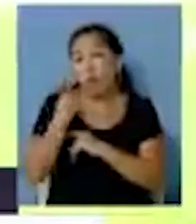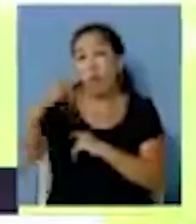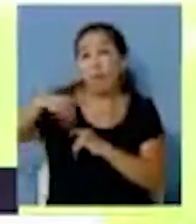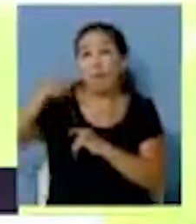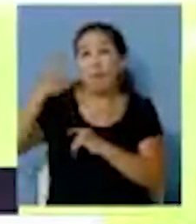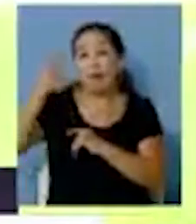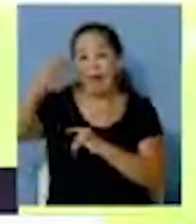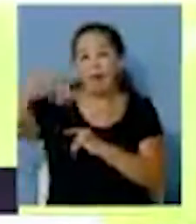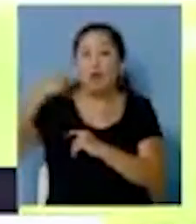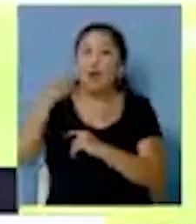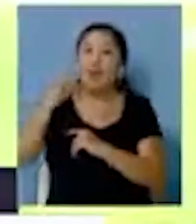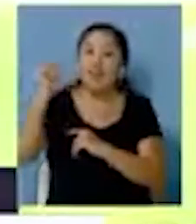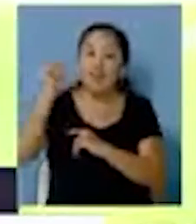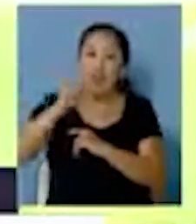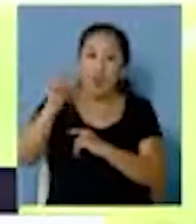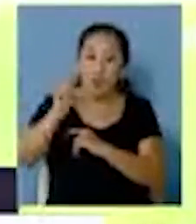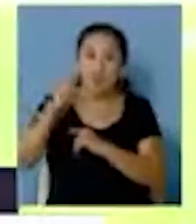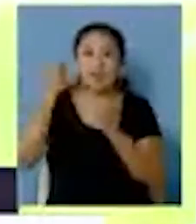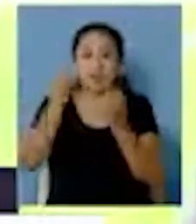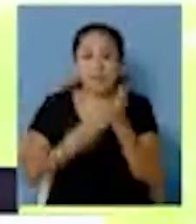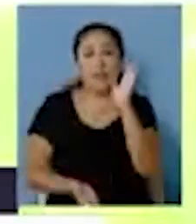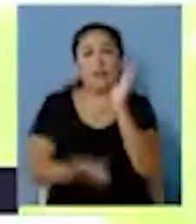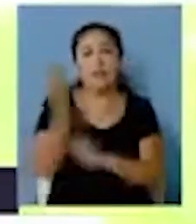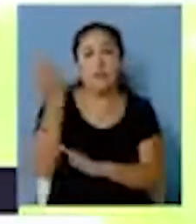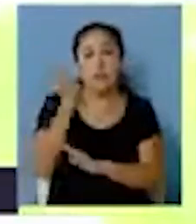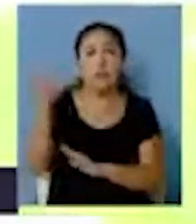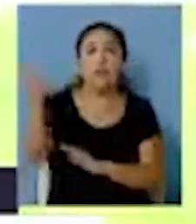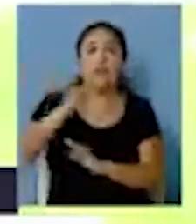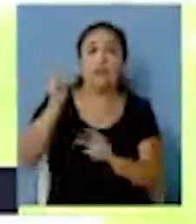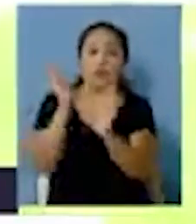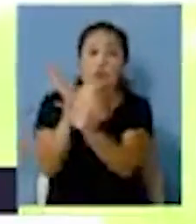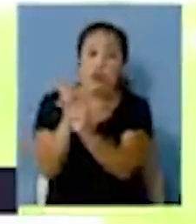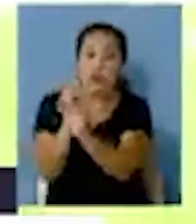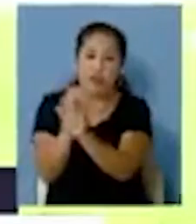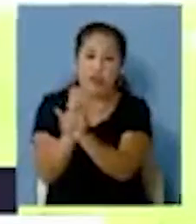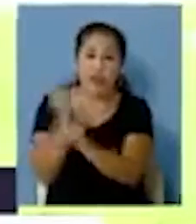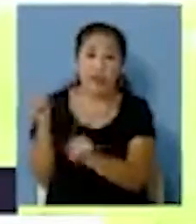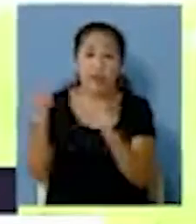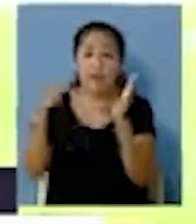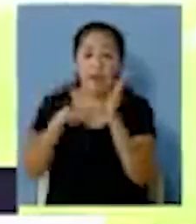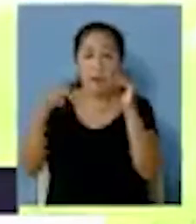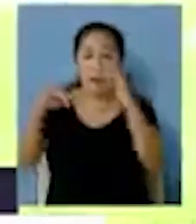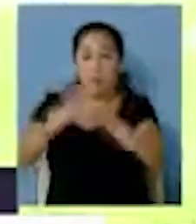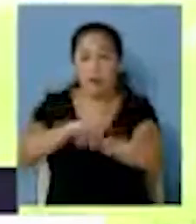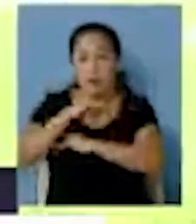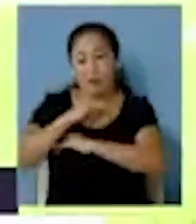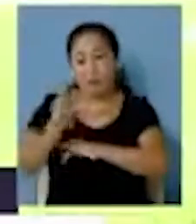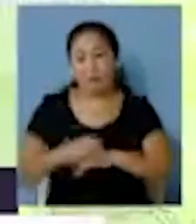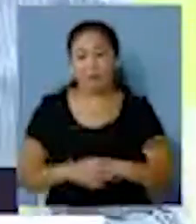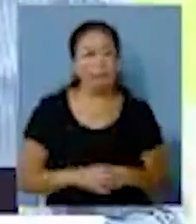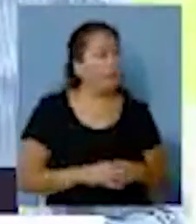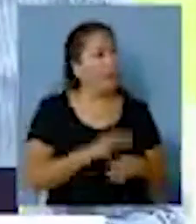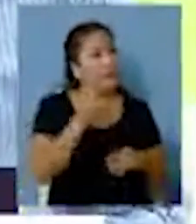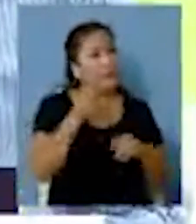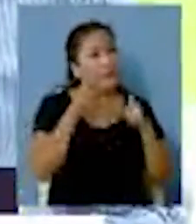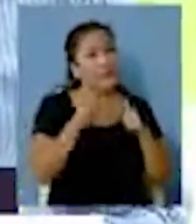partir del día lunes empieza a regir el nuevo cuadro tarifario en lo que es el transporte urbano de pasajeros. Así